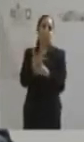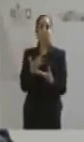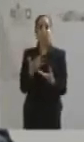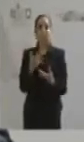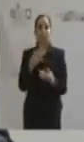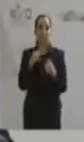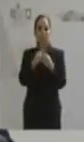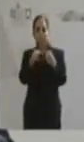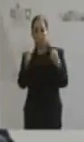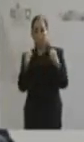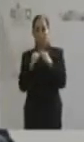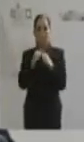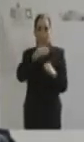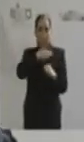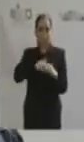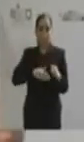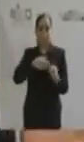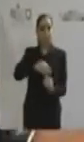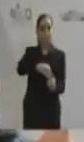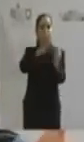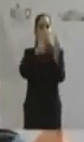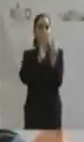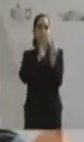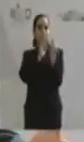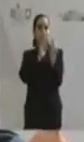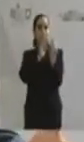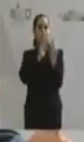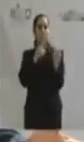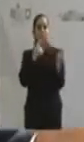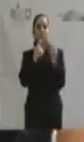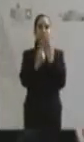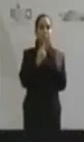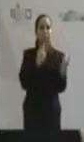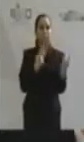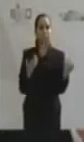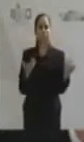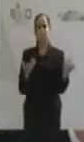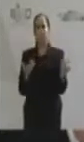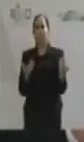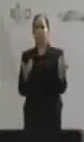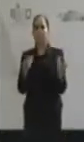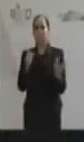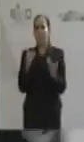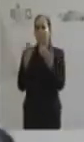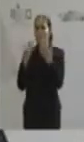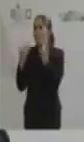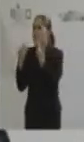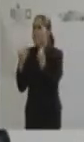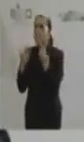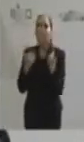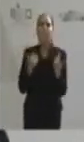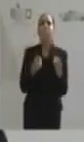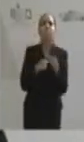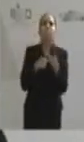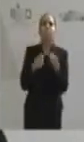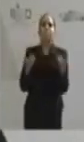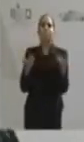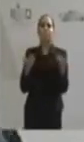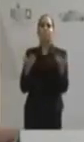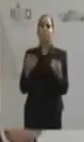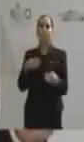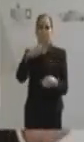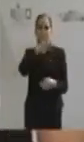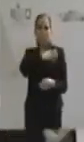tengamos salas orales en San Juan del Río, pero no tenemos en la capital y que son parte del Marqués y de Corregidora, sin salas